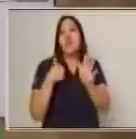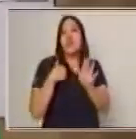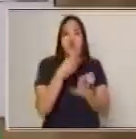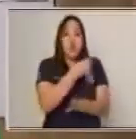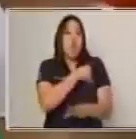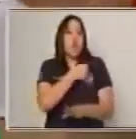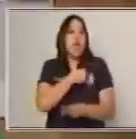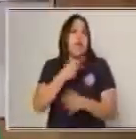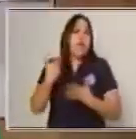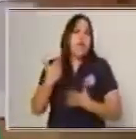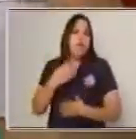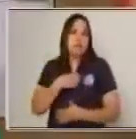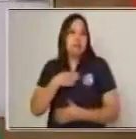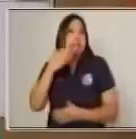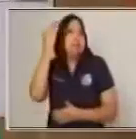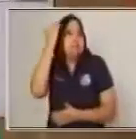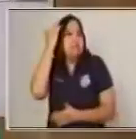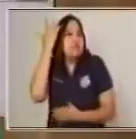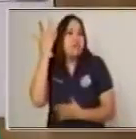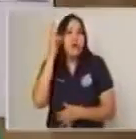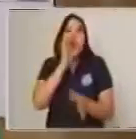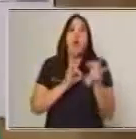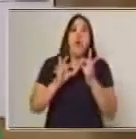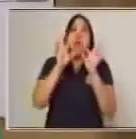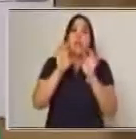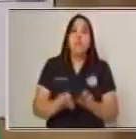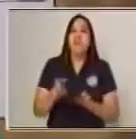quiero decir o lo que la persona me dijo.